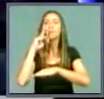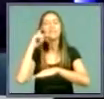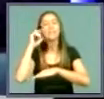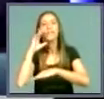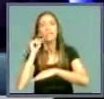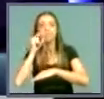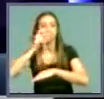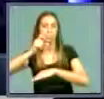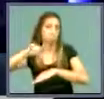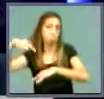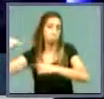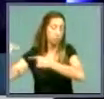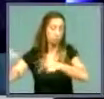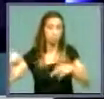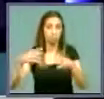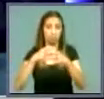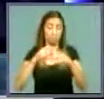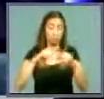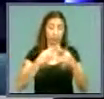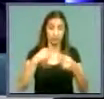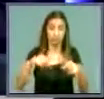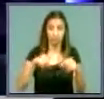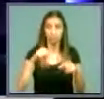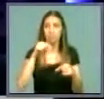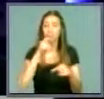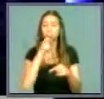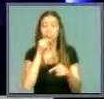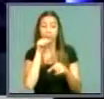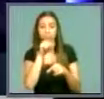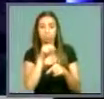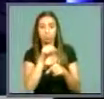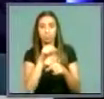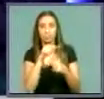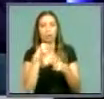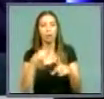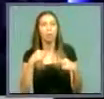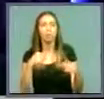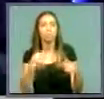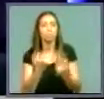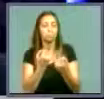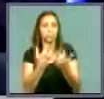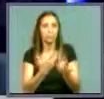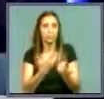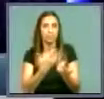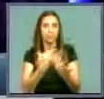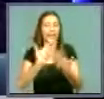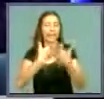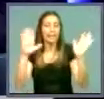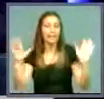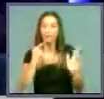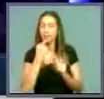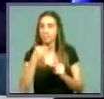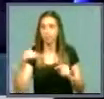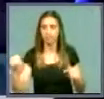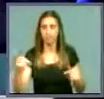con gente de otros ámbitos políticos, ahora el caso suyo, bueno, estas cosas que brinda la libertad de expresión, lo que es la democracia